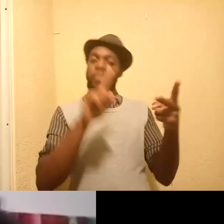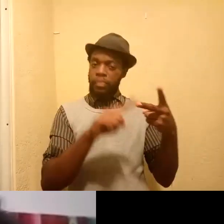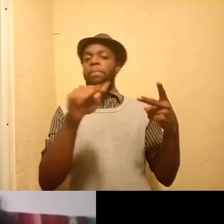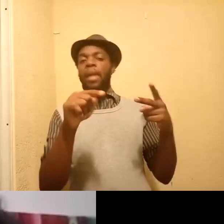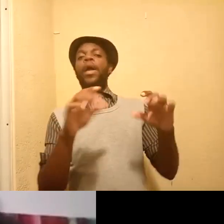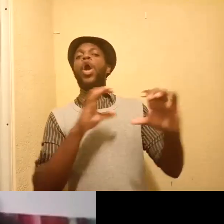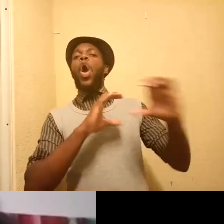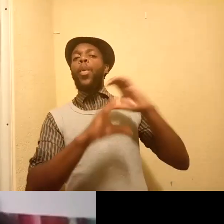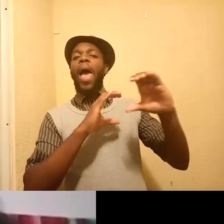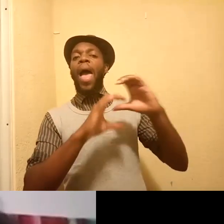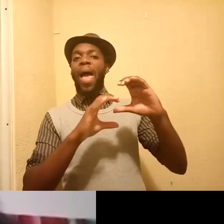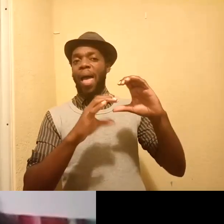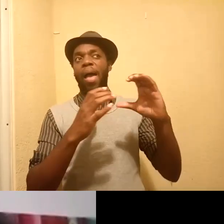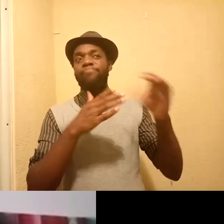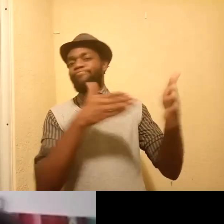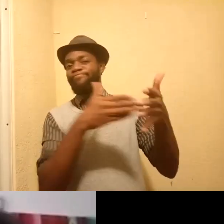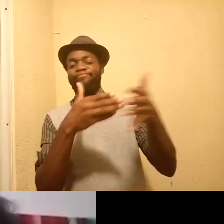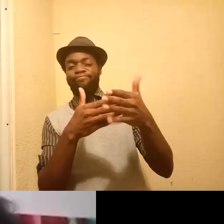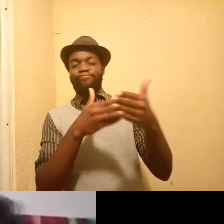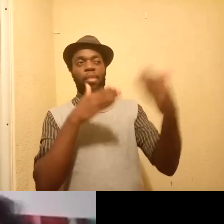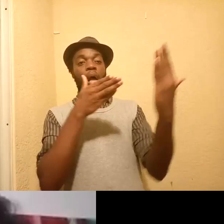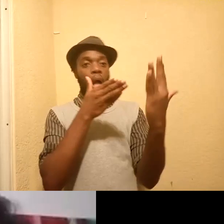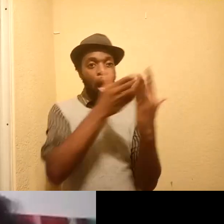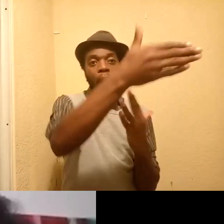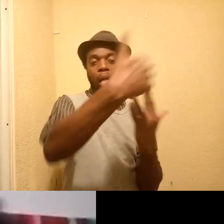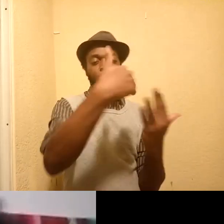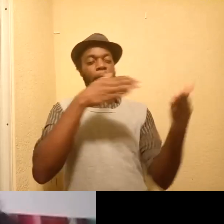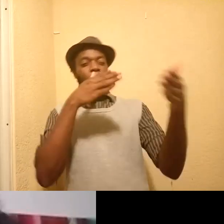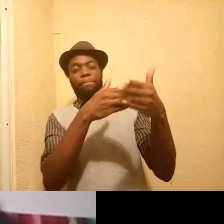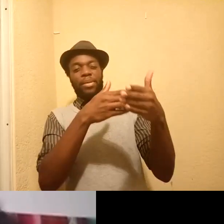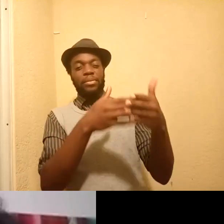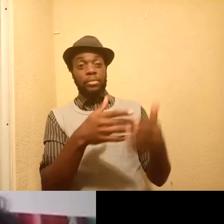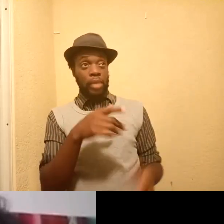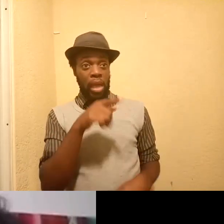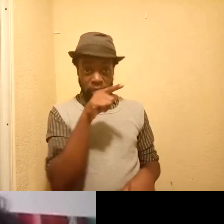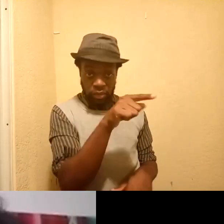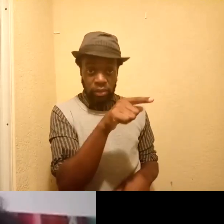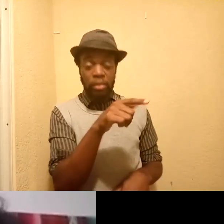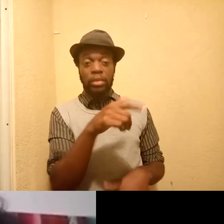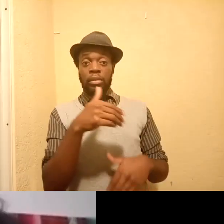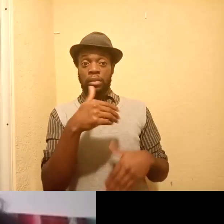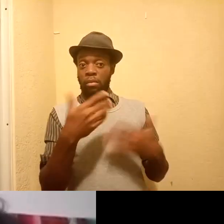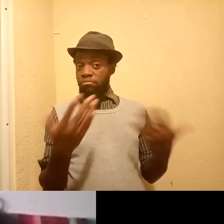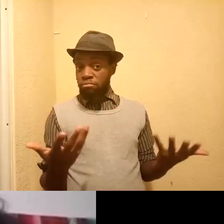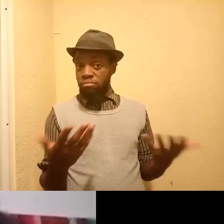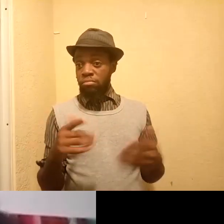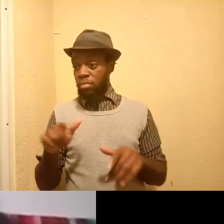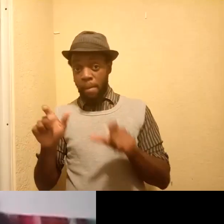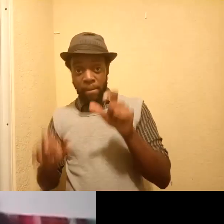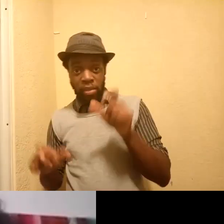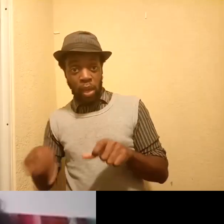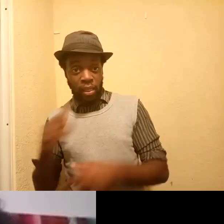comunicacional. Generalmente la participación en estos espacios de las personas